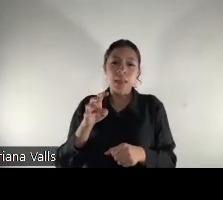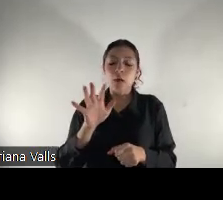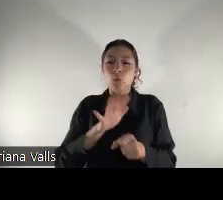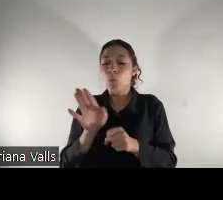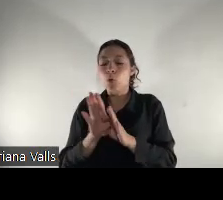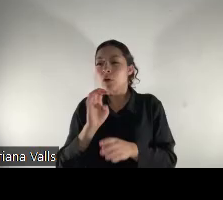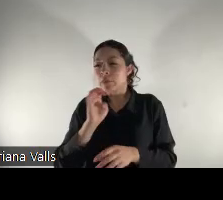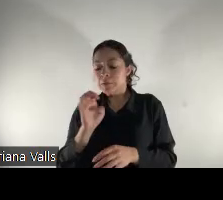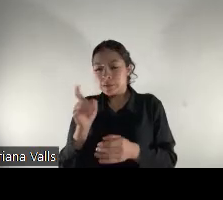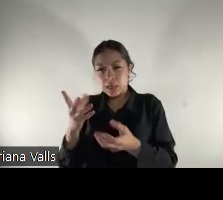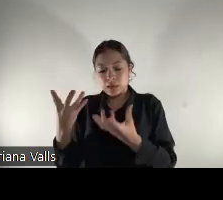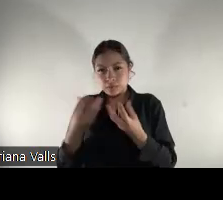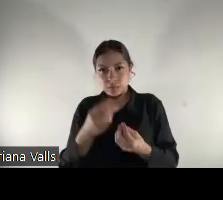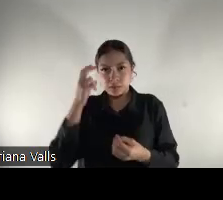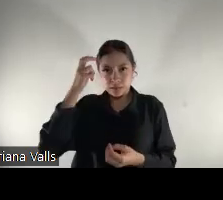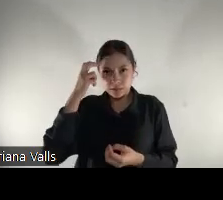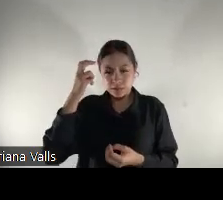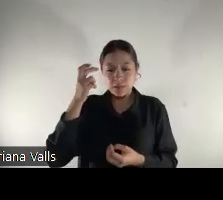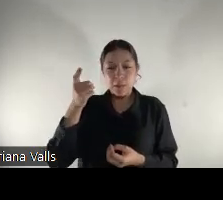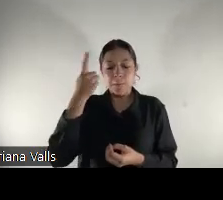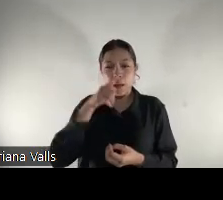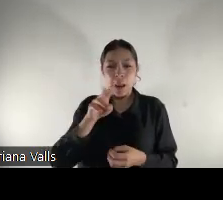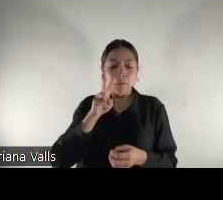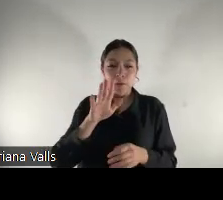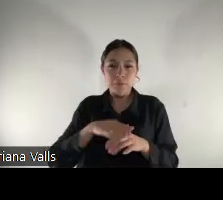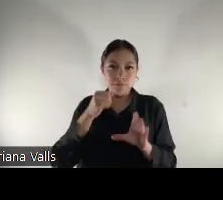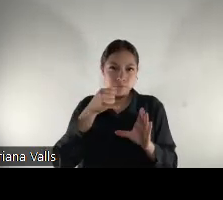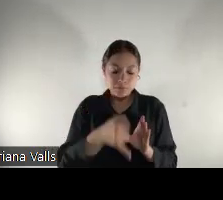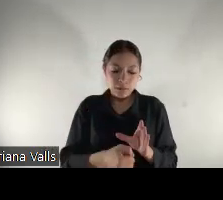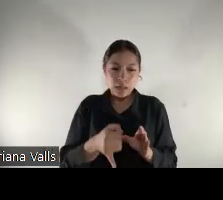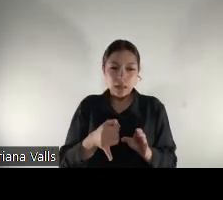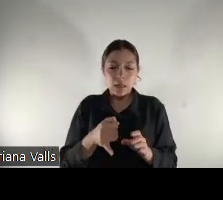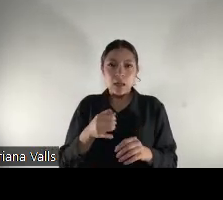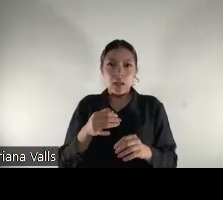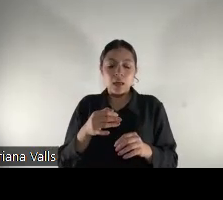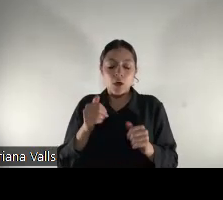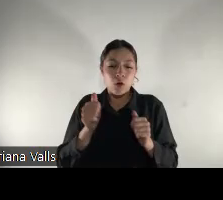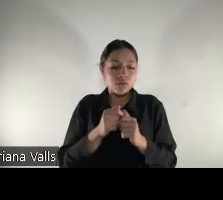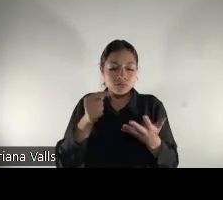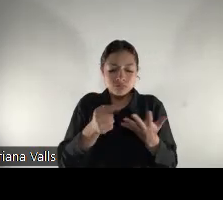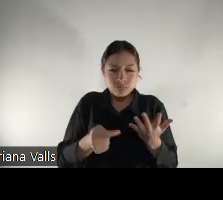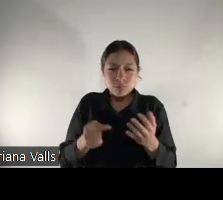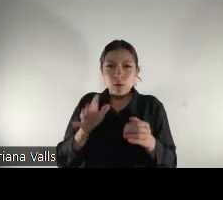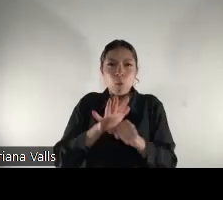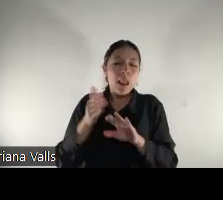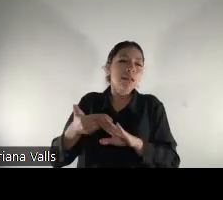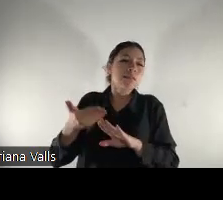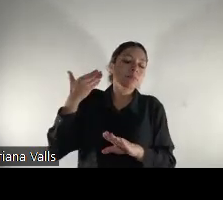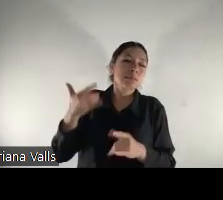área de psicología, en donde se exploran con mayor precisión los antecedentes de nuestro paciente